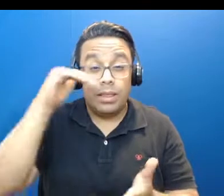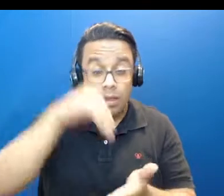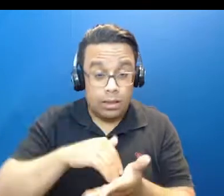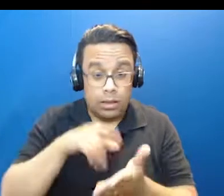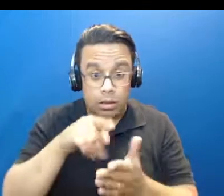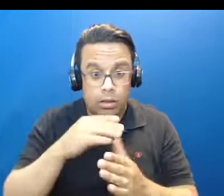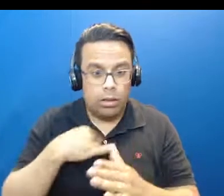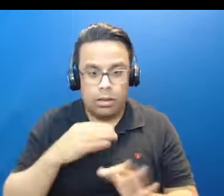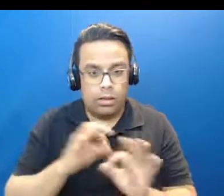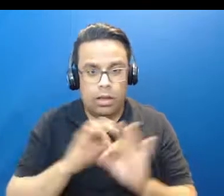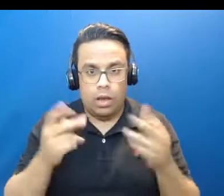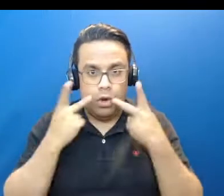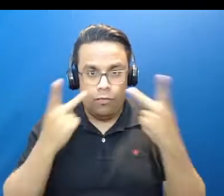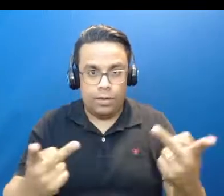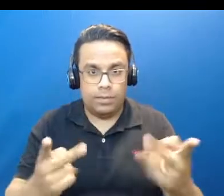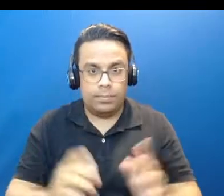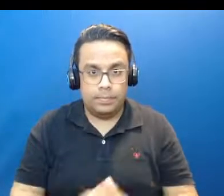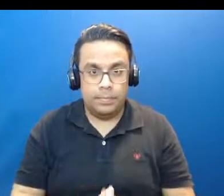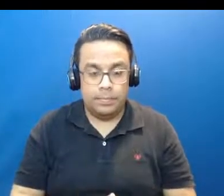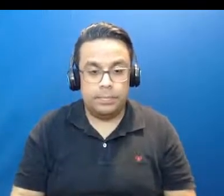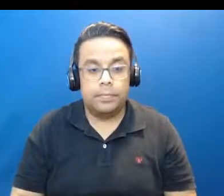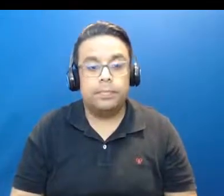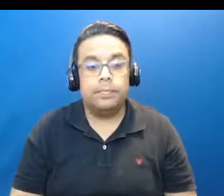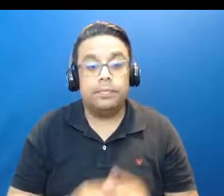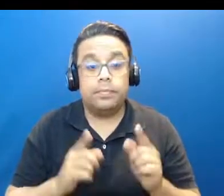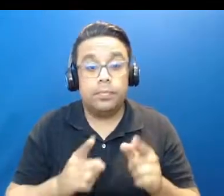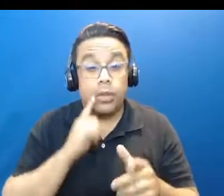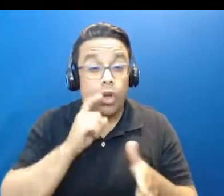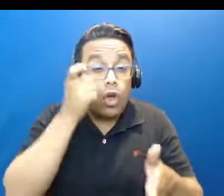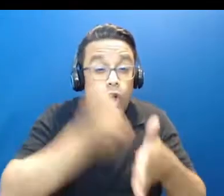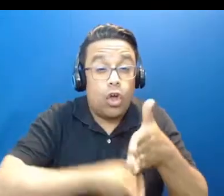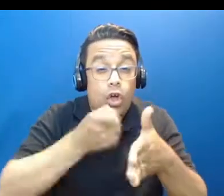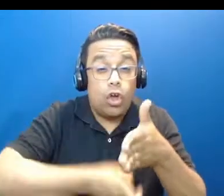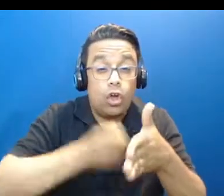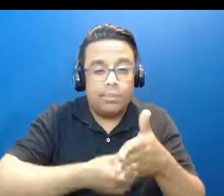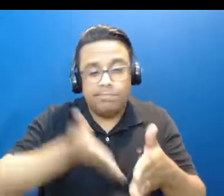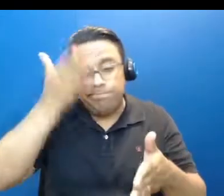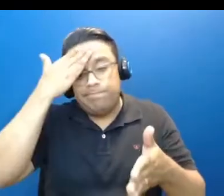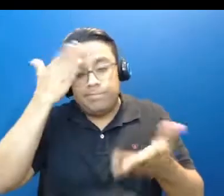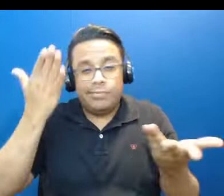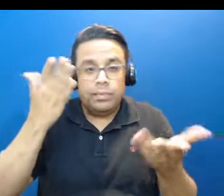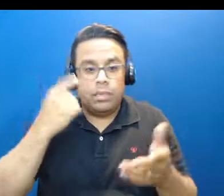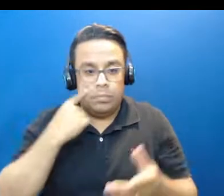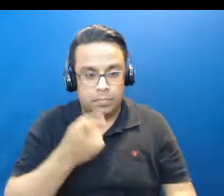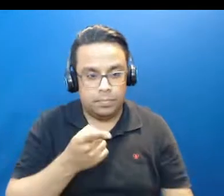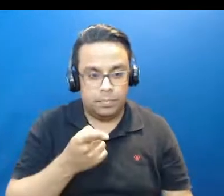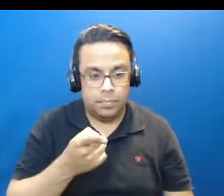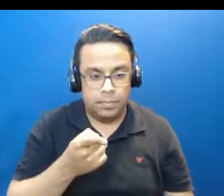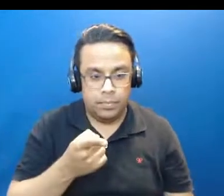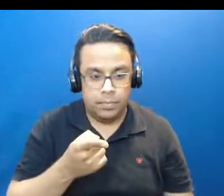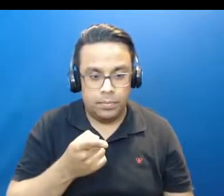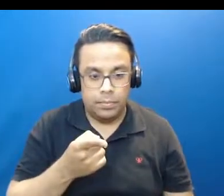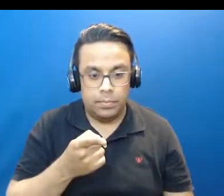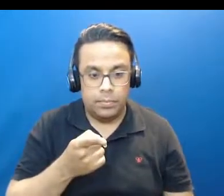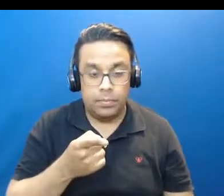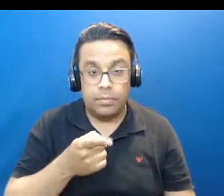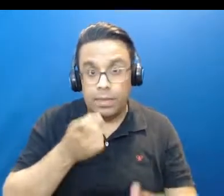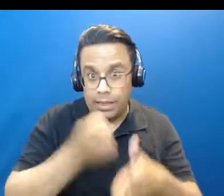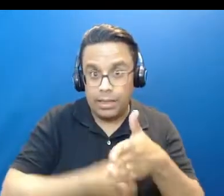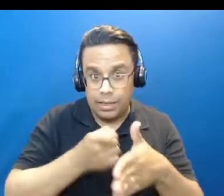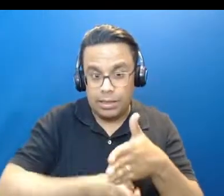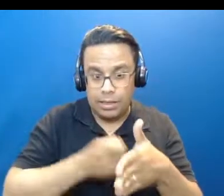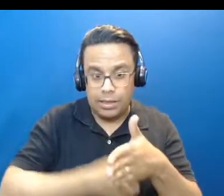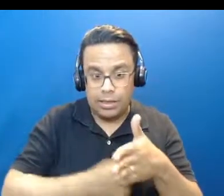límites del dibujo. Si quisiéramos hacer modificaciones al acotado, entonces vamos a utilizar el comando editar dimensión